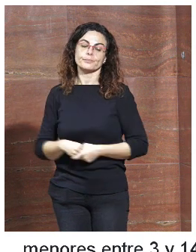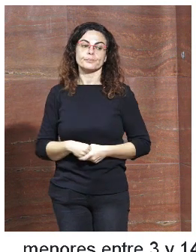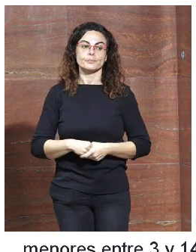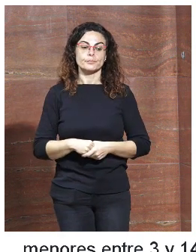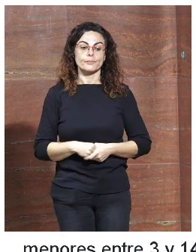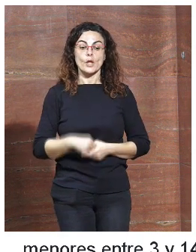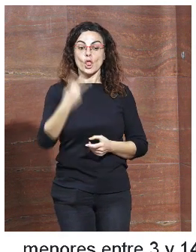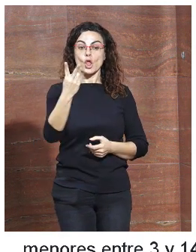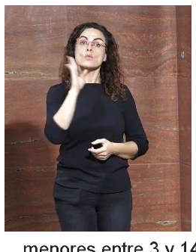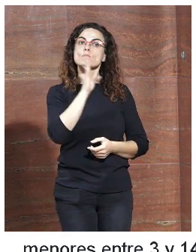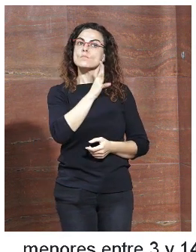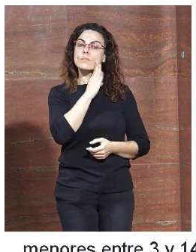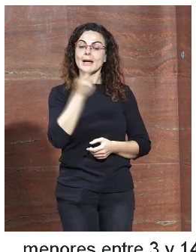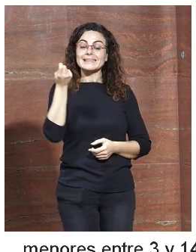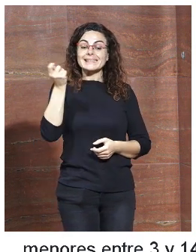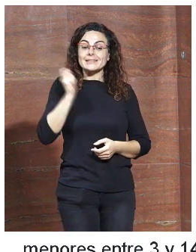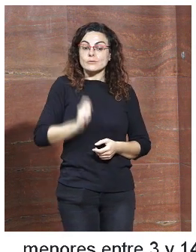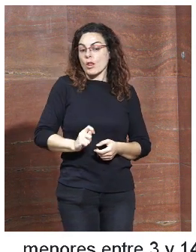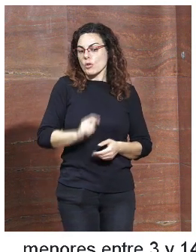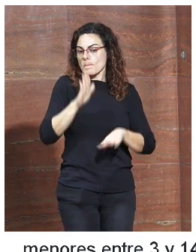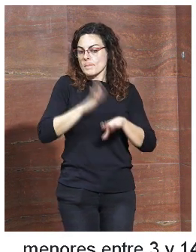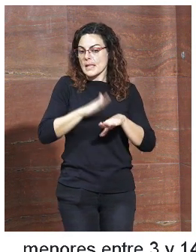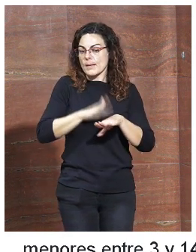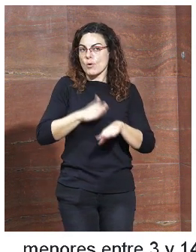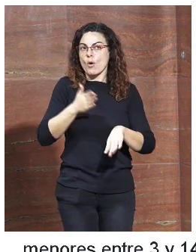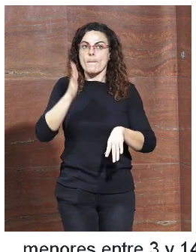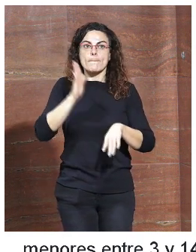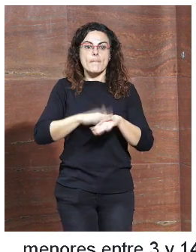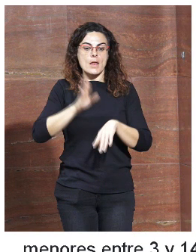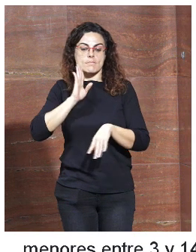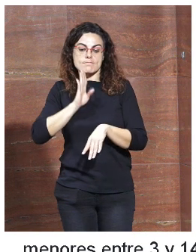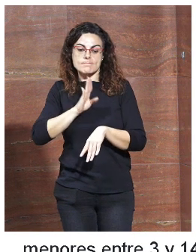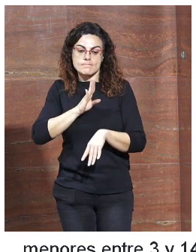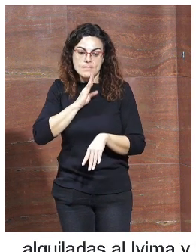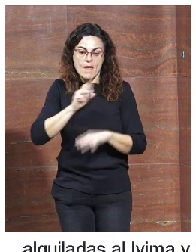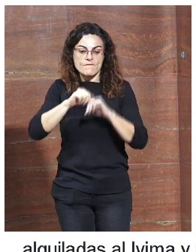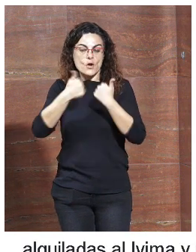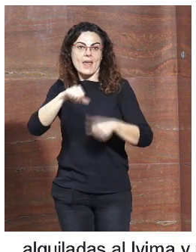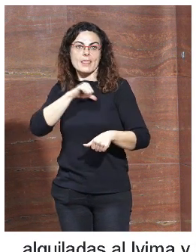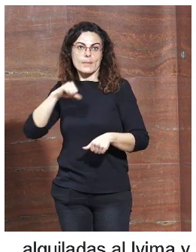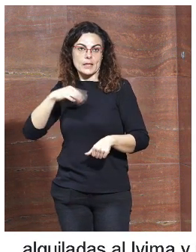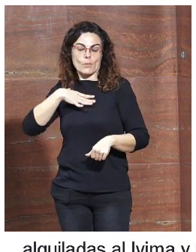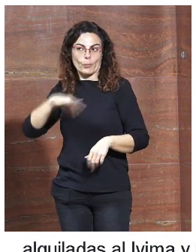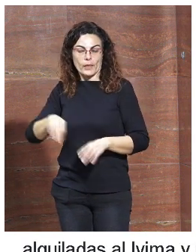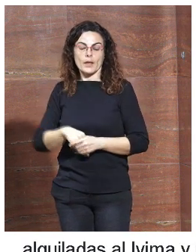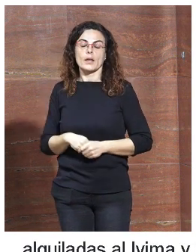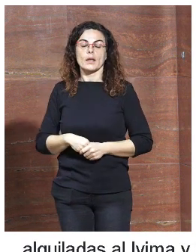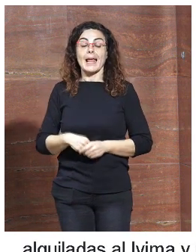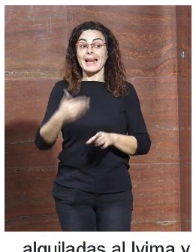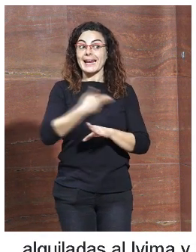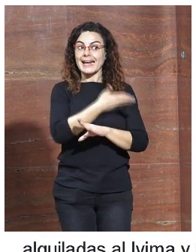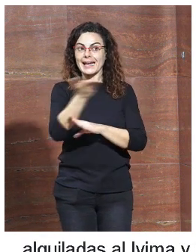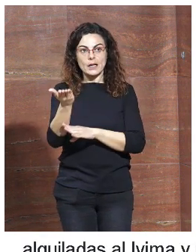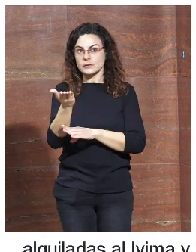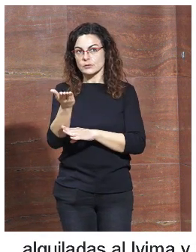2 de estas madres tenían unos ingresos mínimos para poder ejercer una maternidad de forma independiente. Para las demás